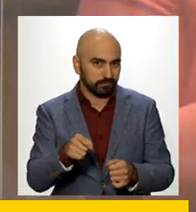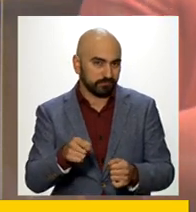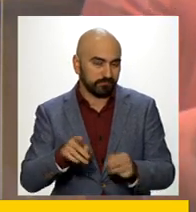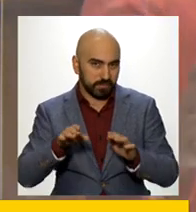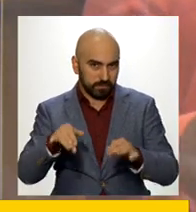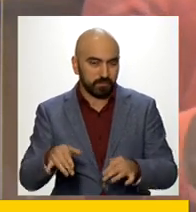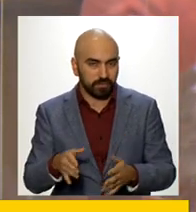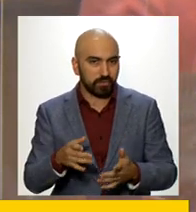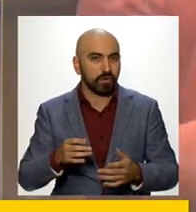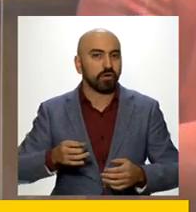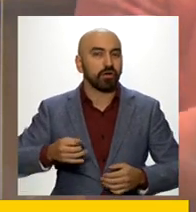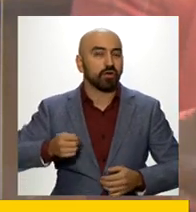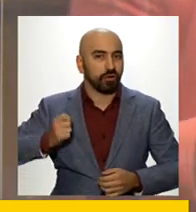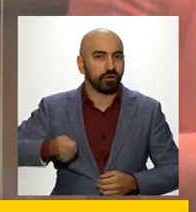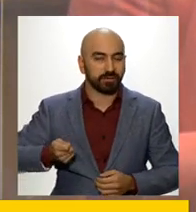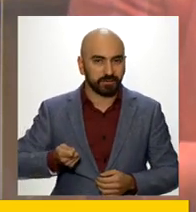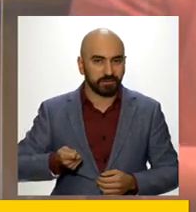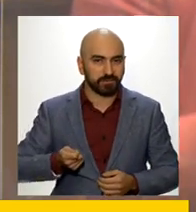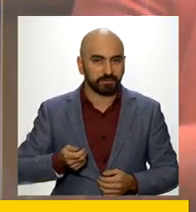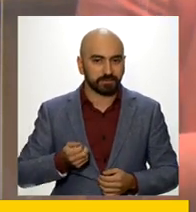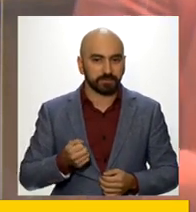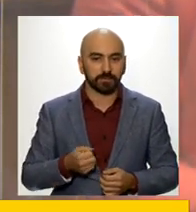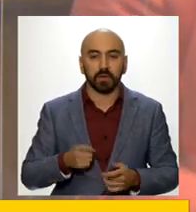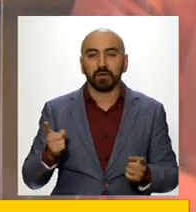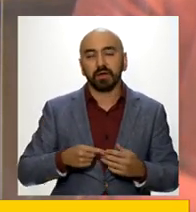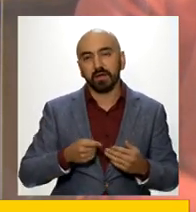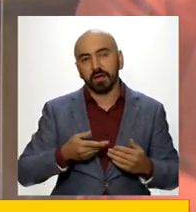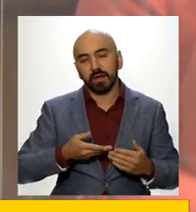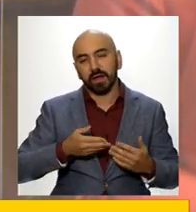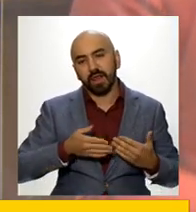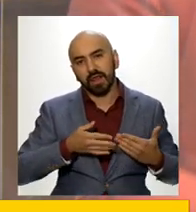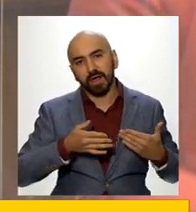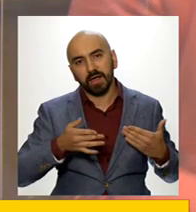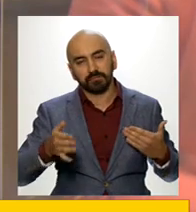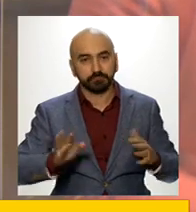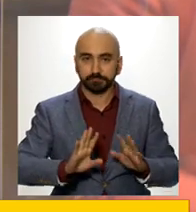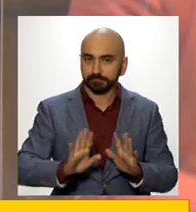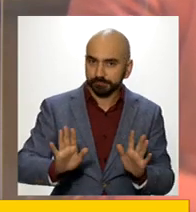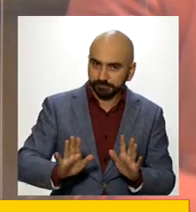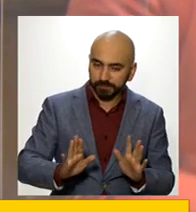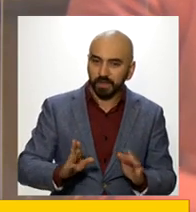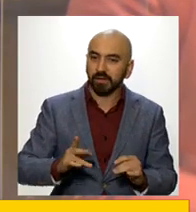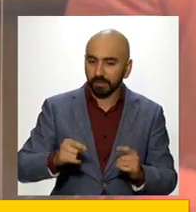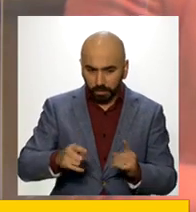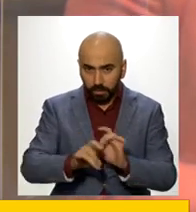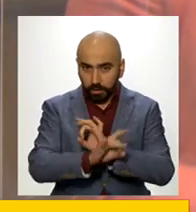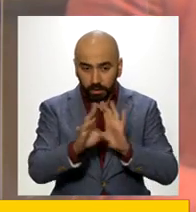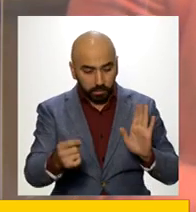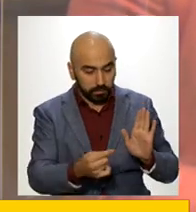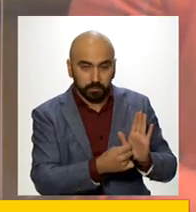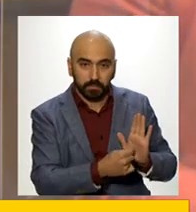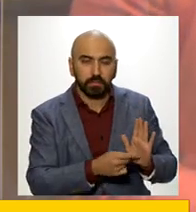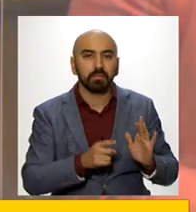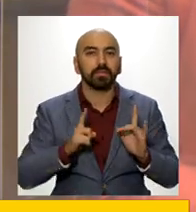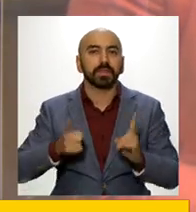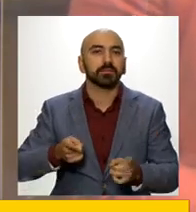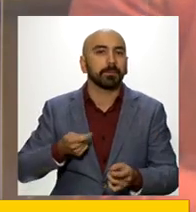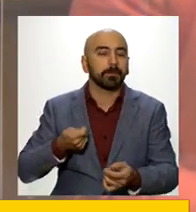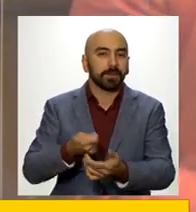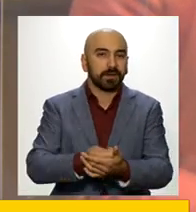No corresponde entrar en maniobras dilatorias frente a la sentencia, que es clara en señalar que debe